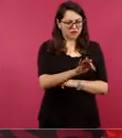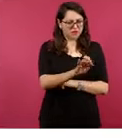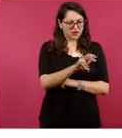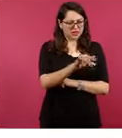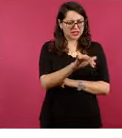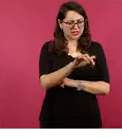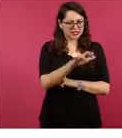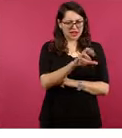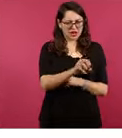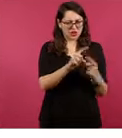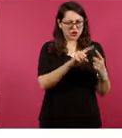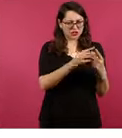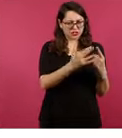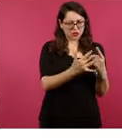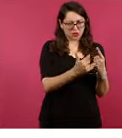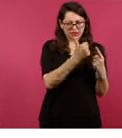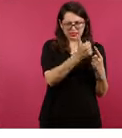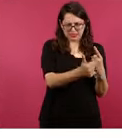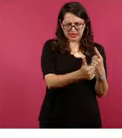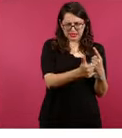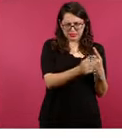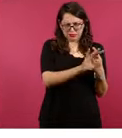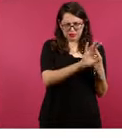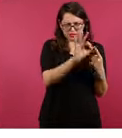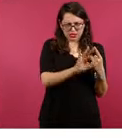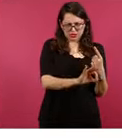y en el Reforma, pongan el Reforma,